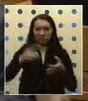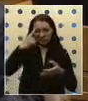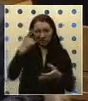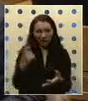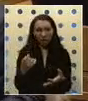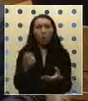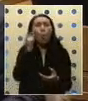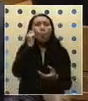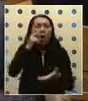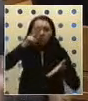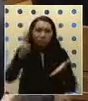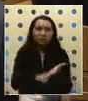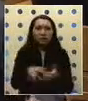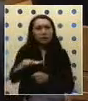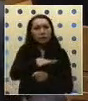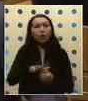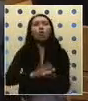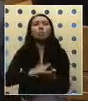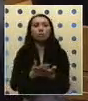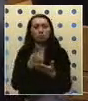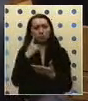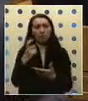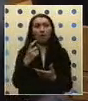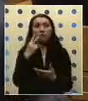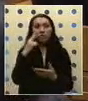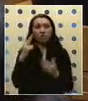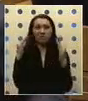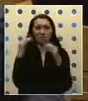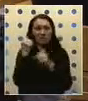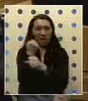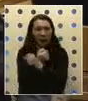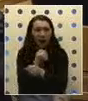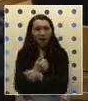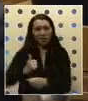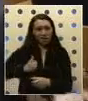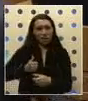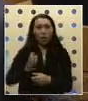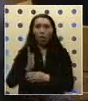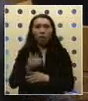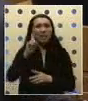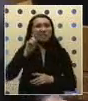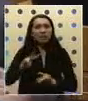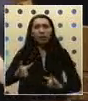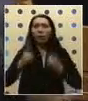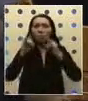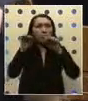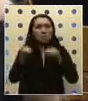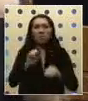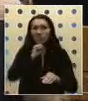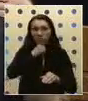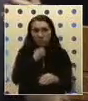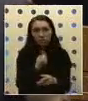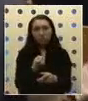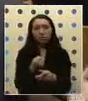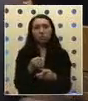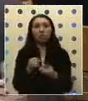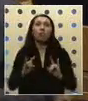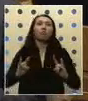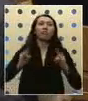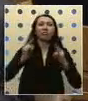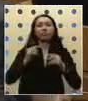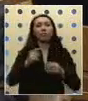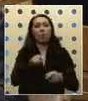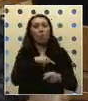es la real situación. Es indignante ver que los cuarteles carabineros e investigaciones todavía no se reconstruyen. Ellos le echan la culpa a la Dirección de Arquitectura y a